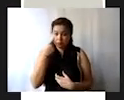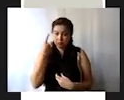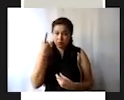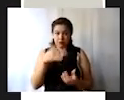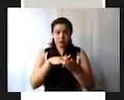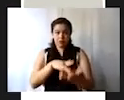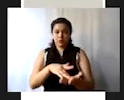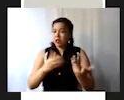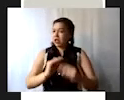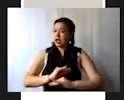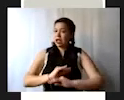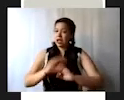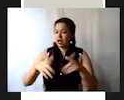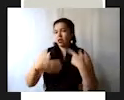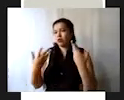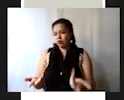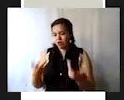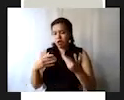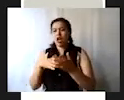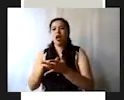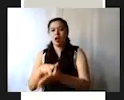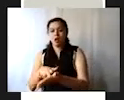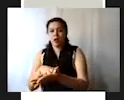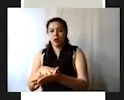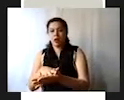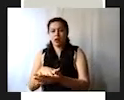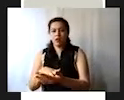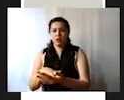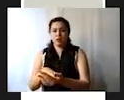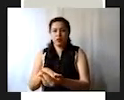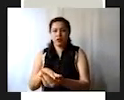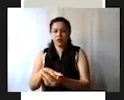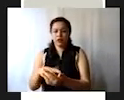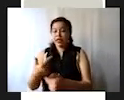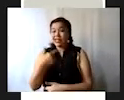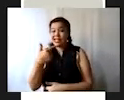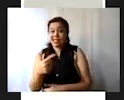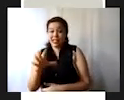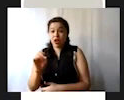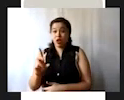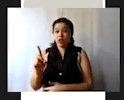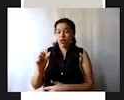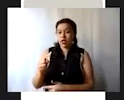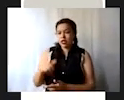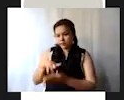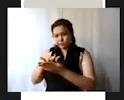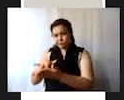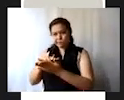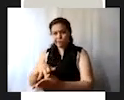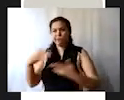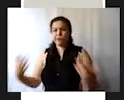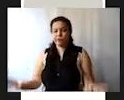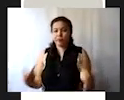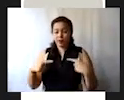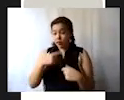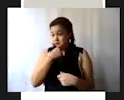obviamente incidiendo en muchos, prácticamente como en 7 ODS, ya que si la gente puede ver